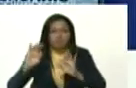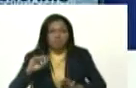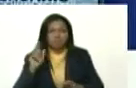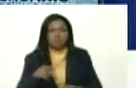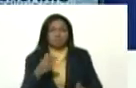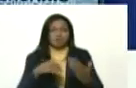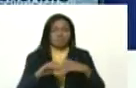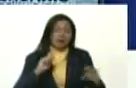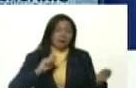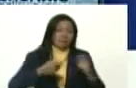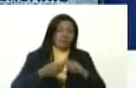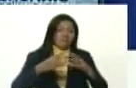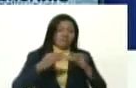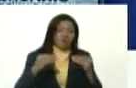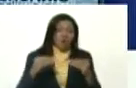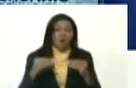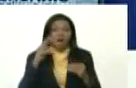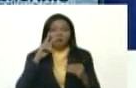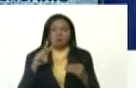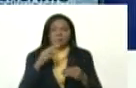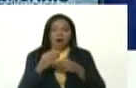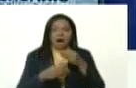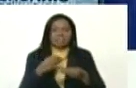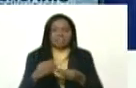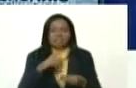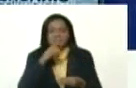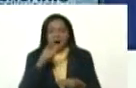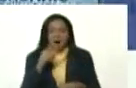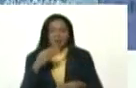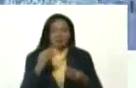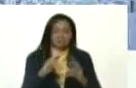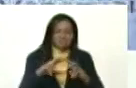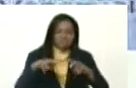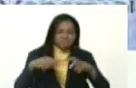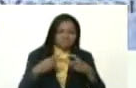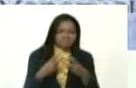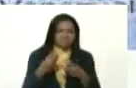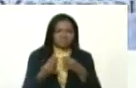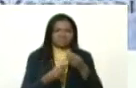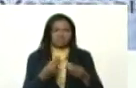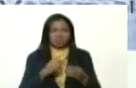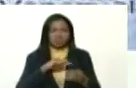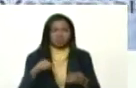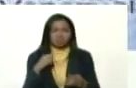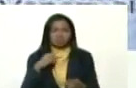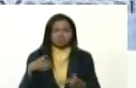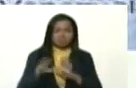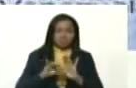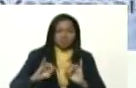Vamos a cambiar todo lo que está mal hecho y vamos a hacer todo lo que aún no hemos hecho. Mira, la cosa pegó.